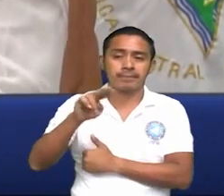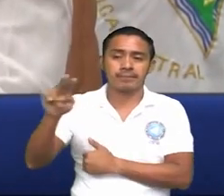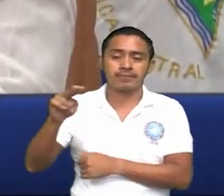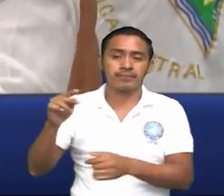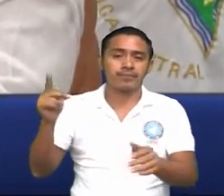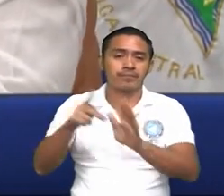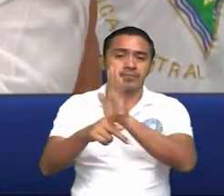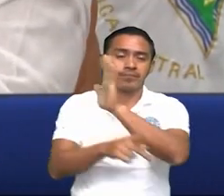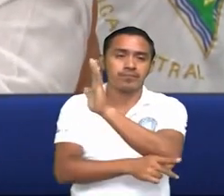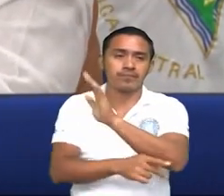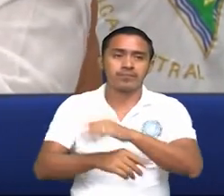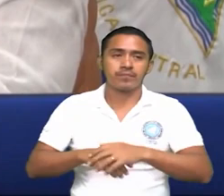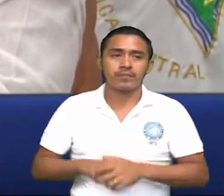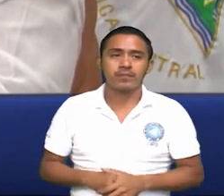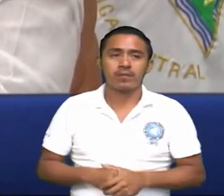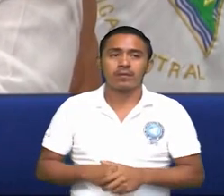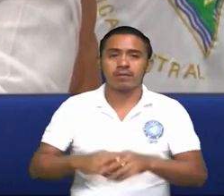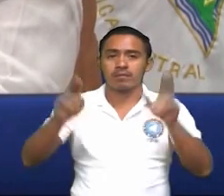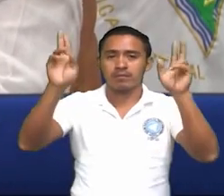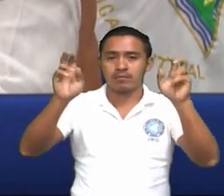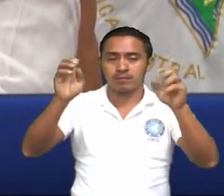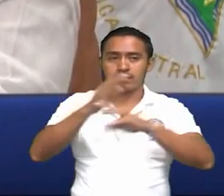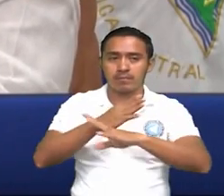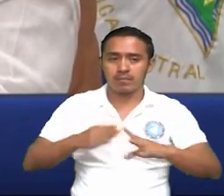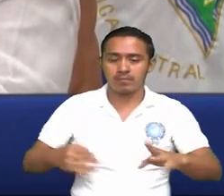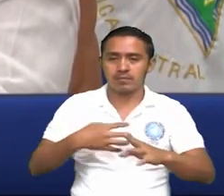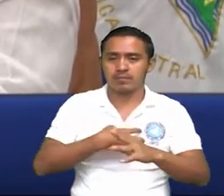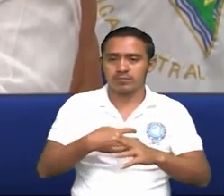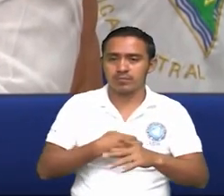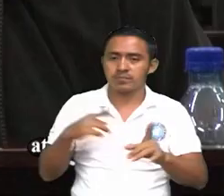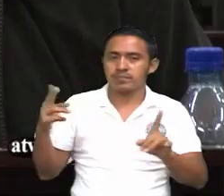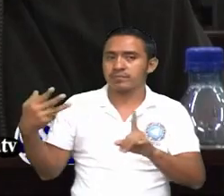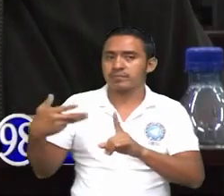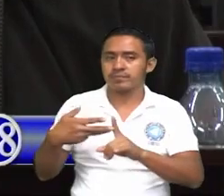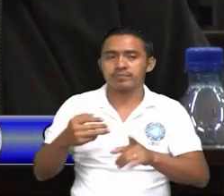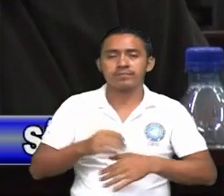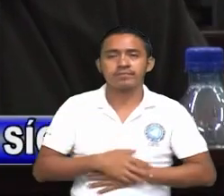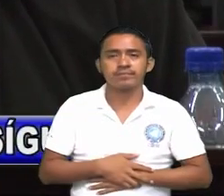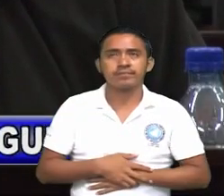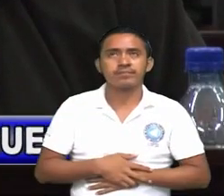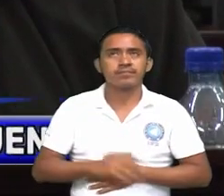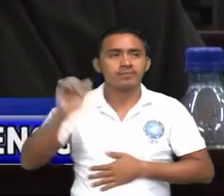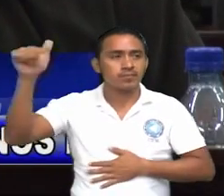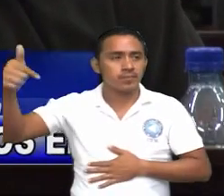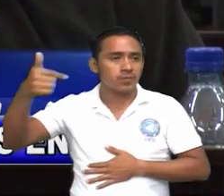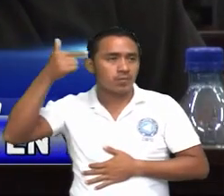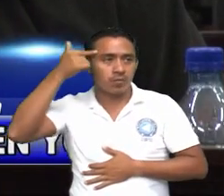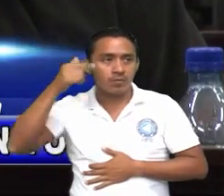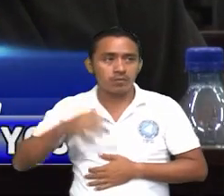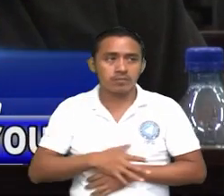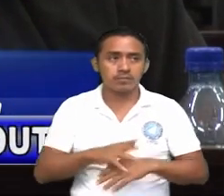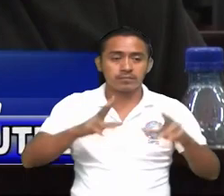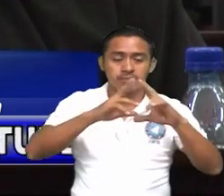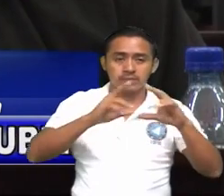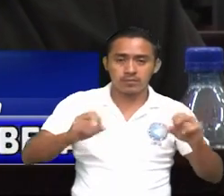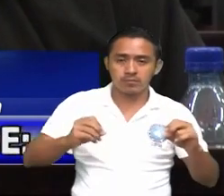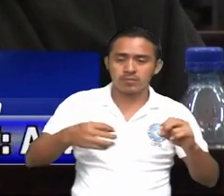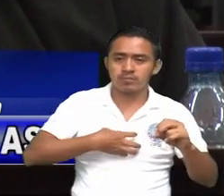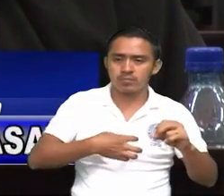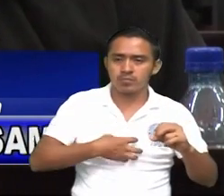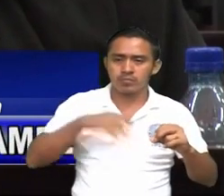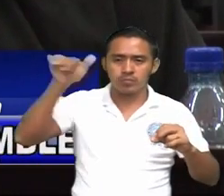países en el tema de la paz en su propia región. El Estado de Nicaragua es un